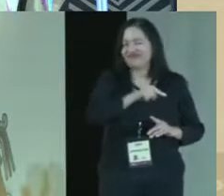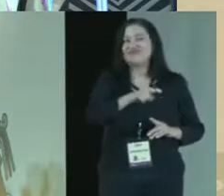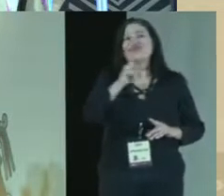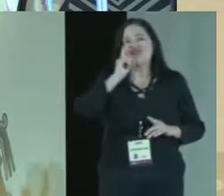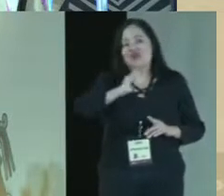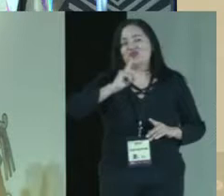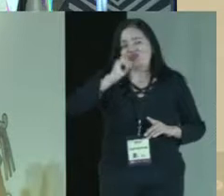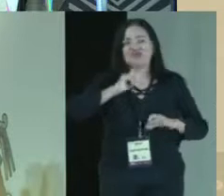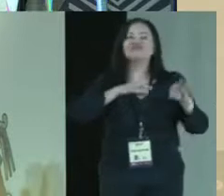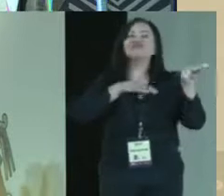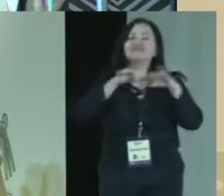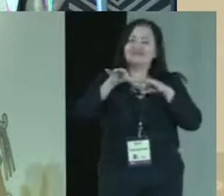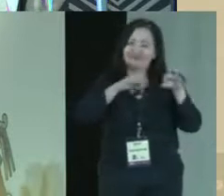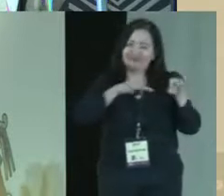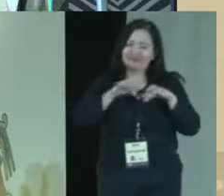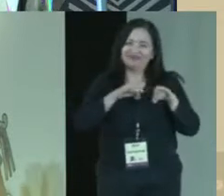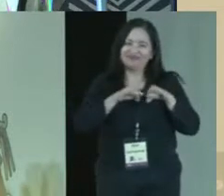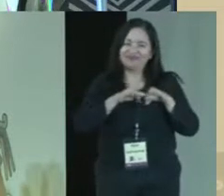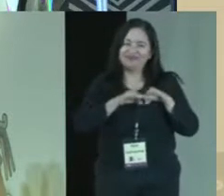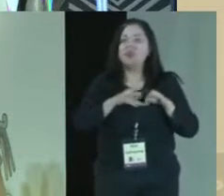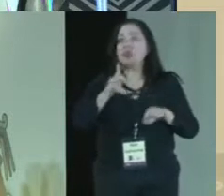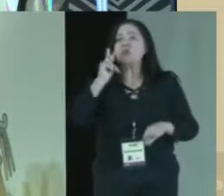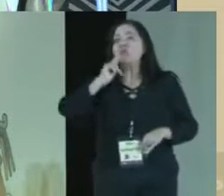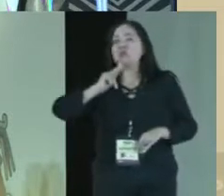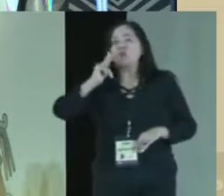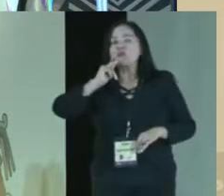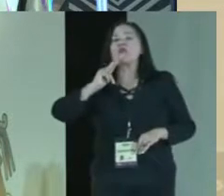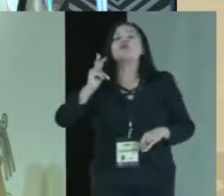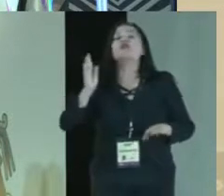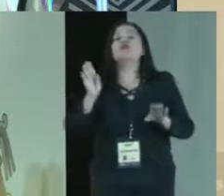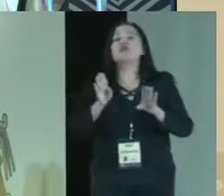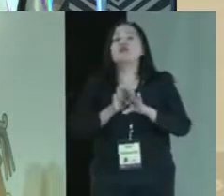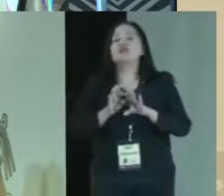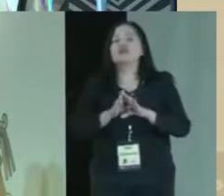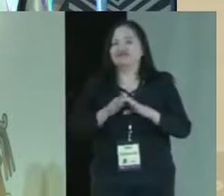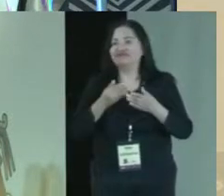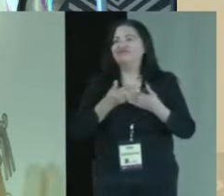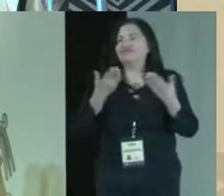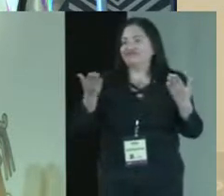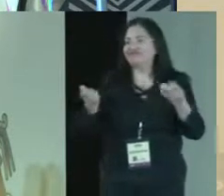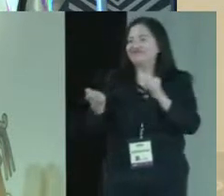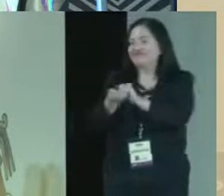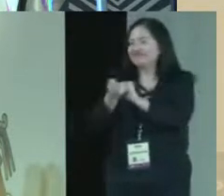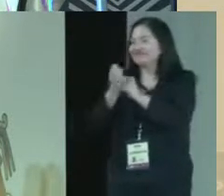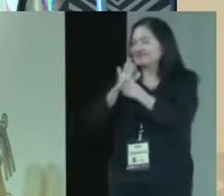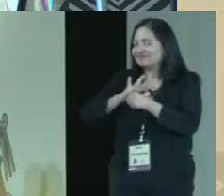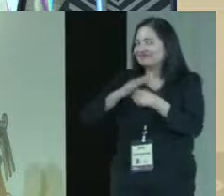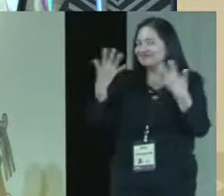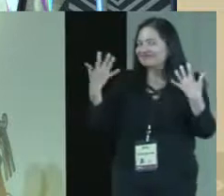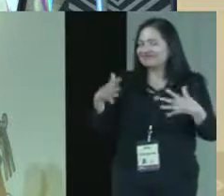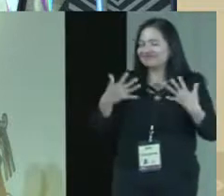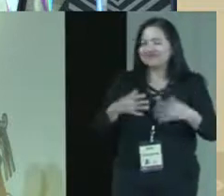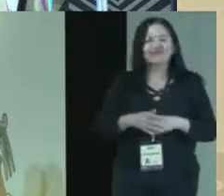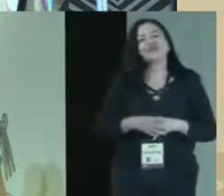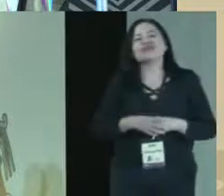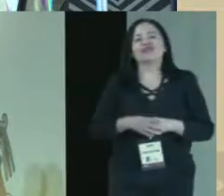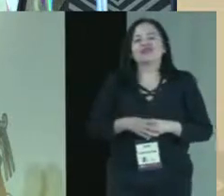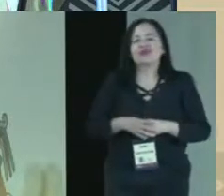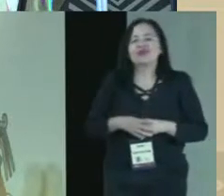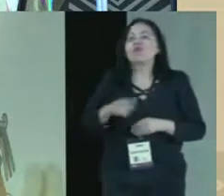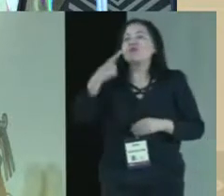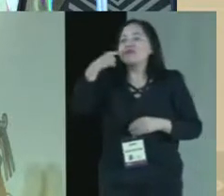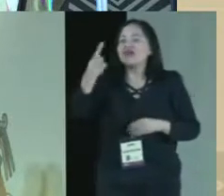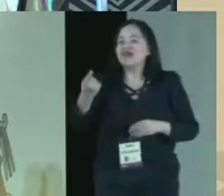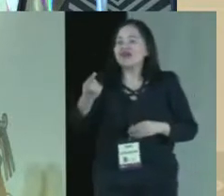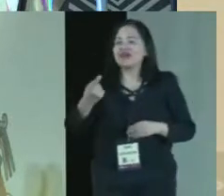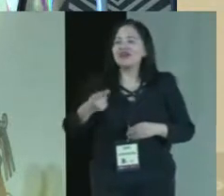la clase trabajadora y lo demostró de manera fehaciente ahora la pandemia. Nadie tiene duda que la carga